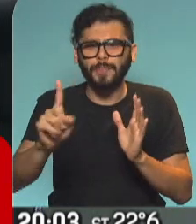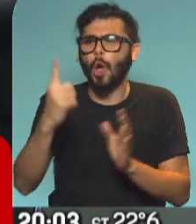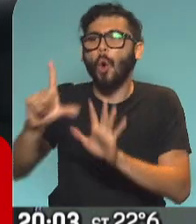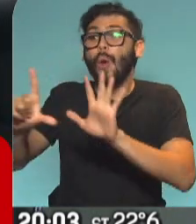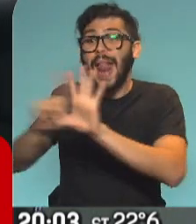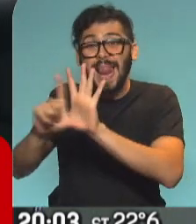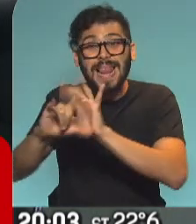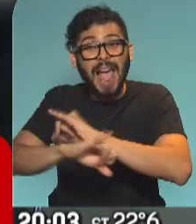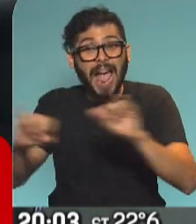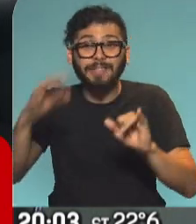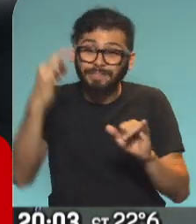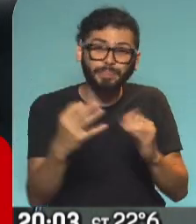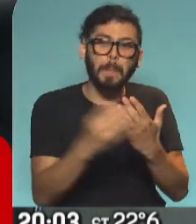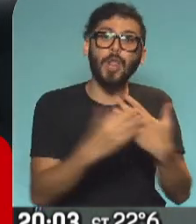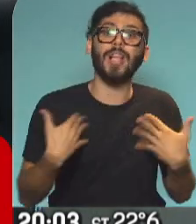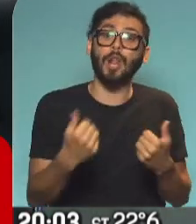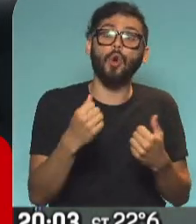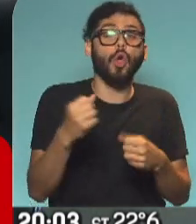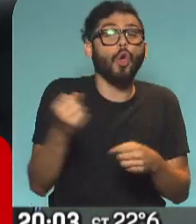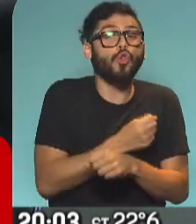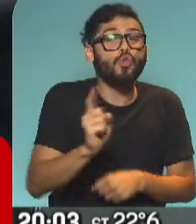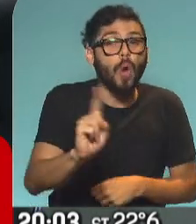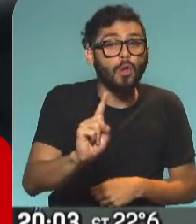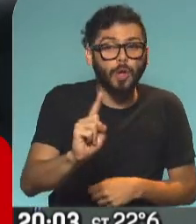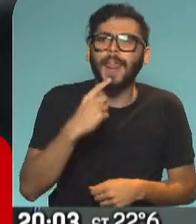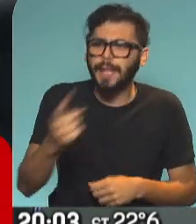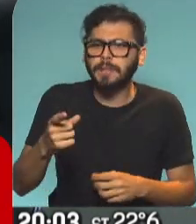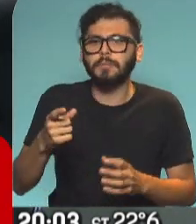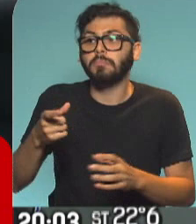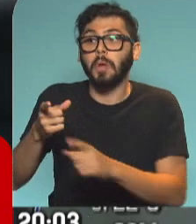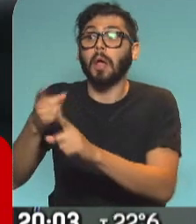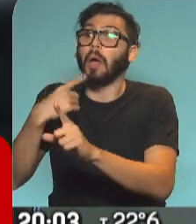ley no quiere decir que lo haya autorizado el Ministerio. Autorizaron